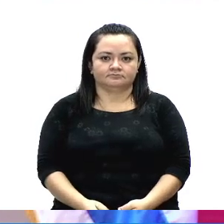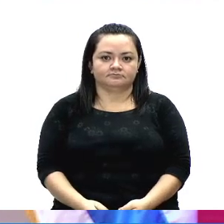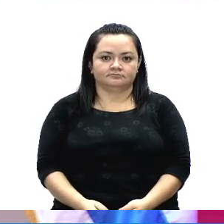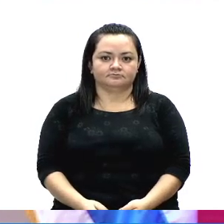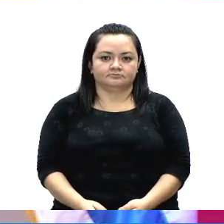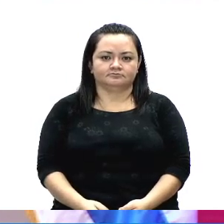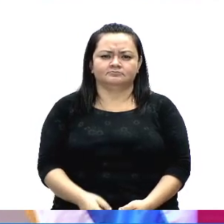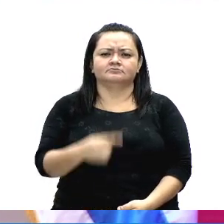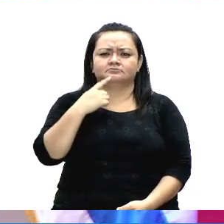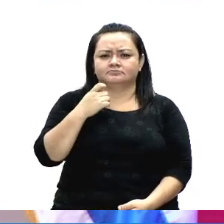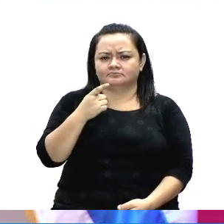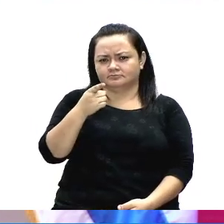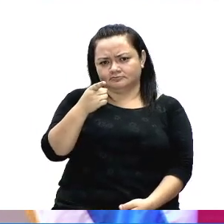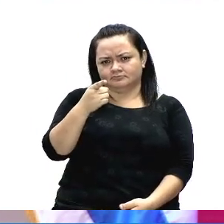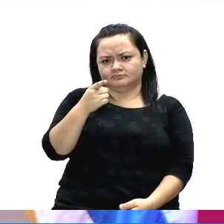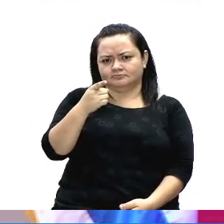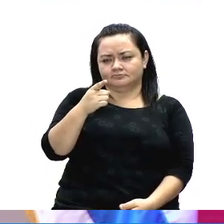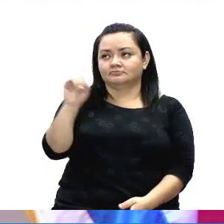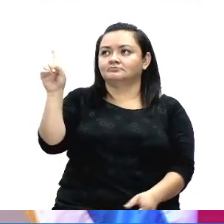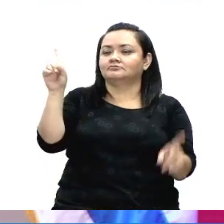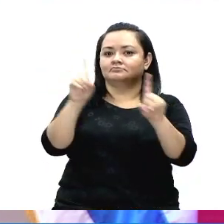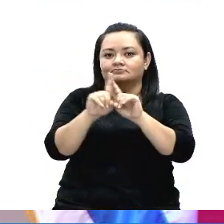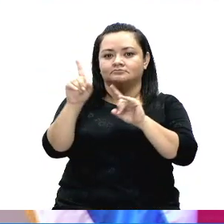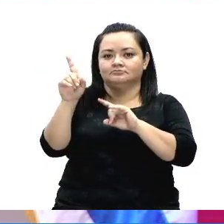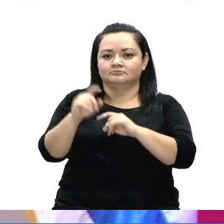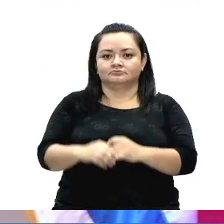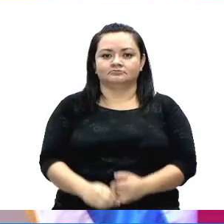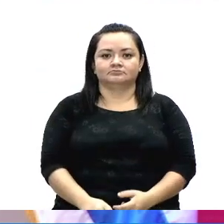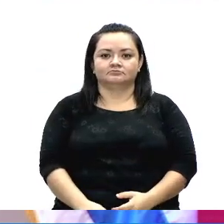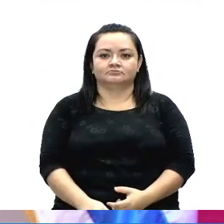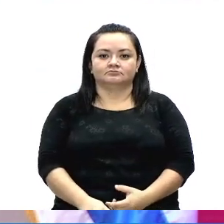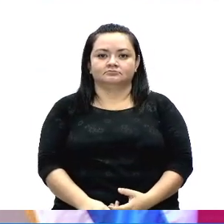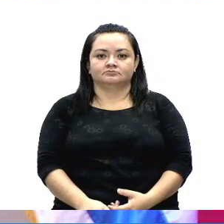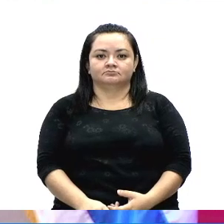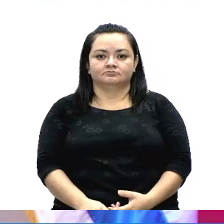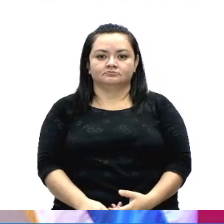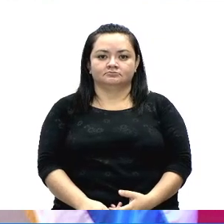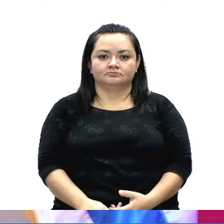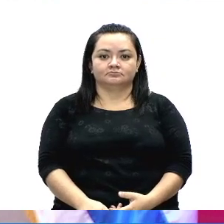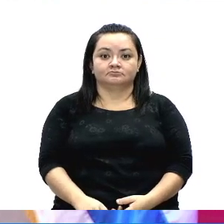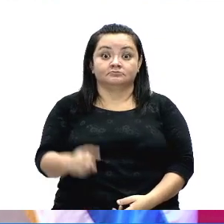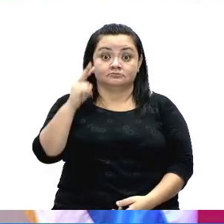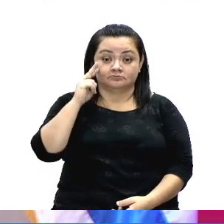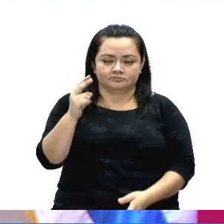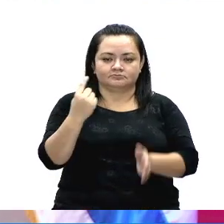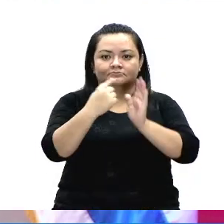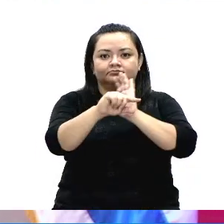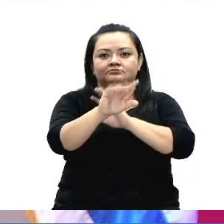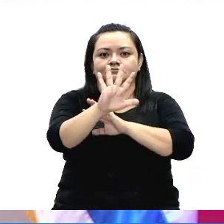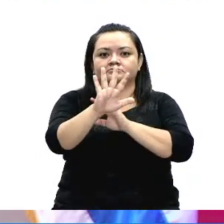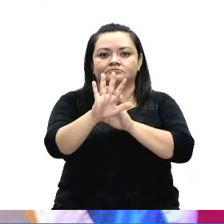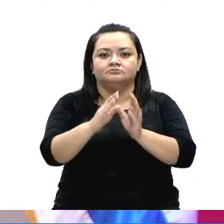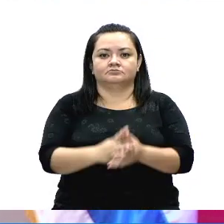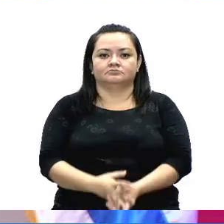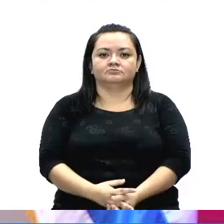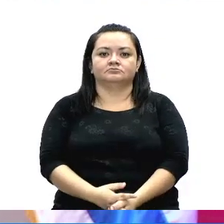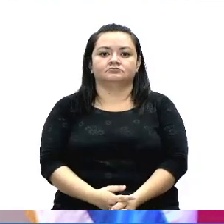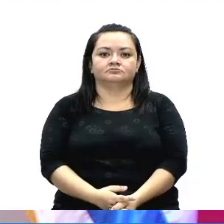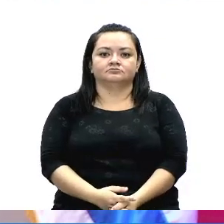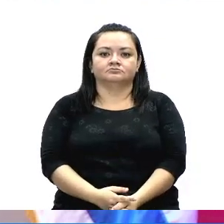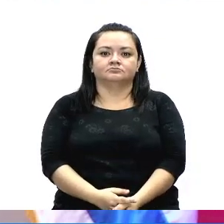quién eres para él mire lo que dice el versículo número 5